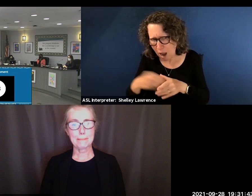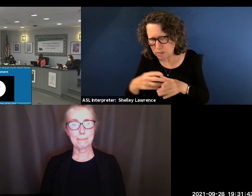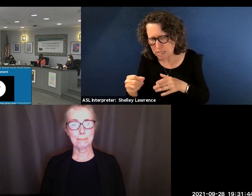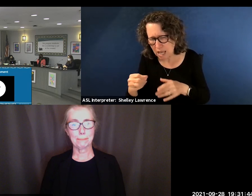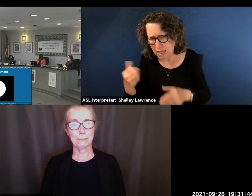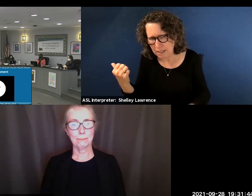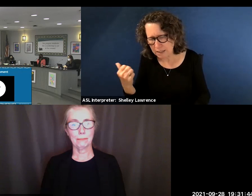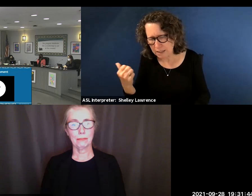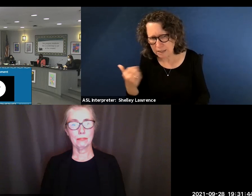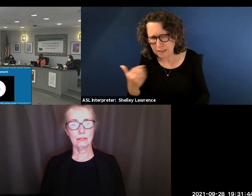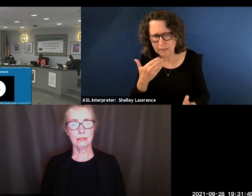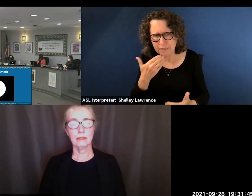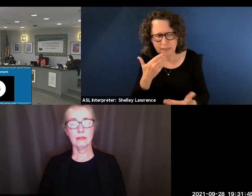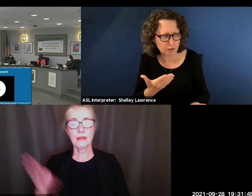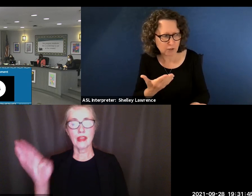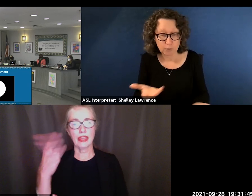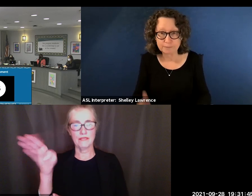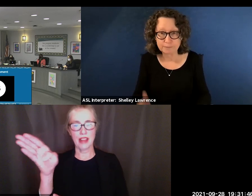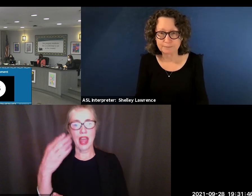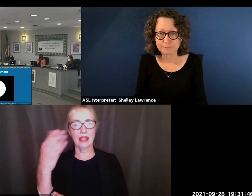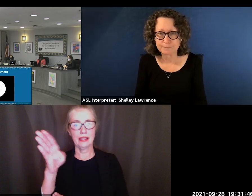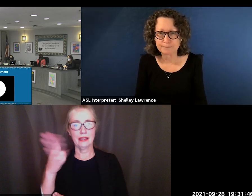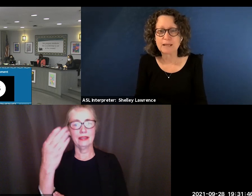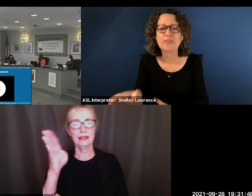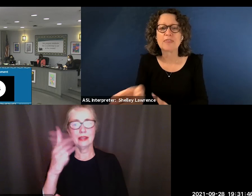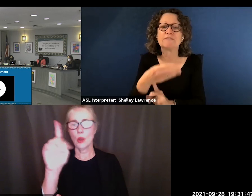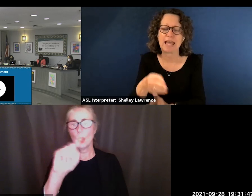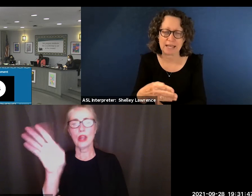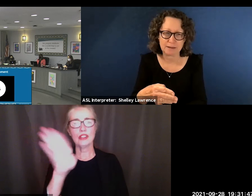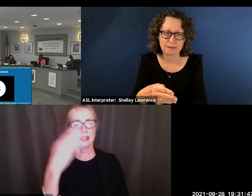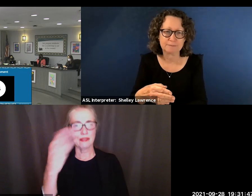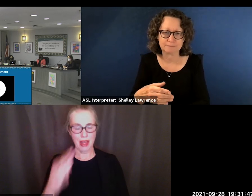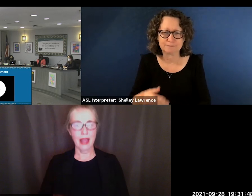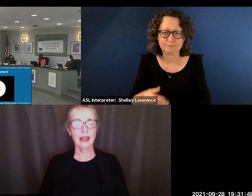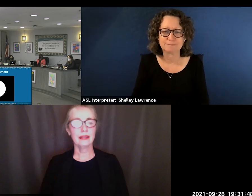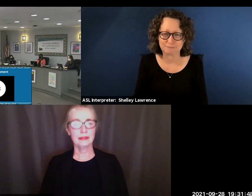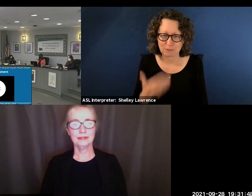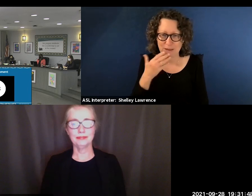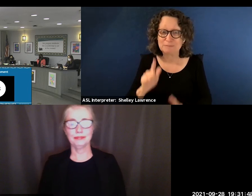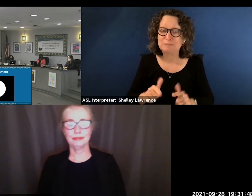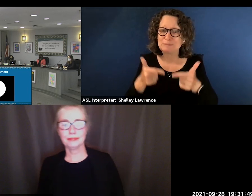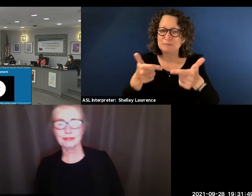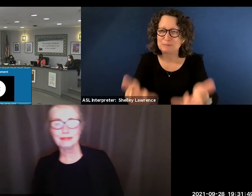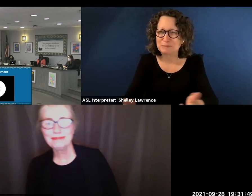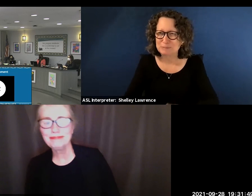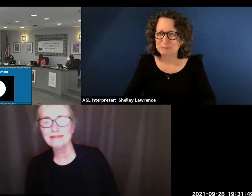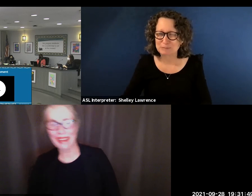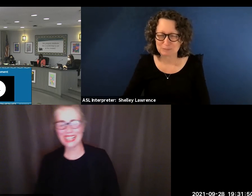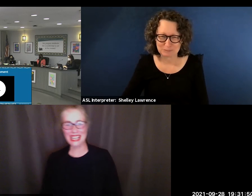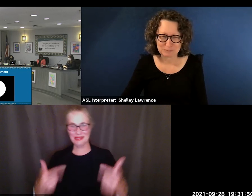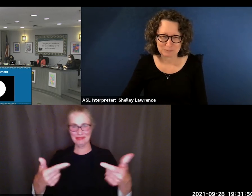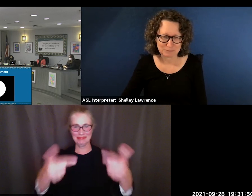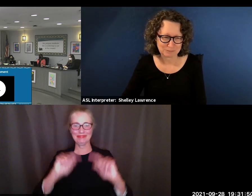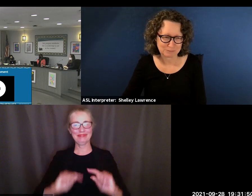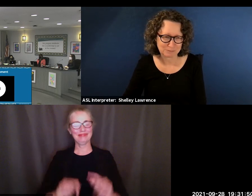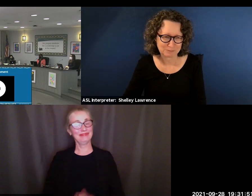hechos aquí? Gracias. Perdón, el intérprete no escucha bien a los oradores que están con mal audio.